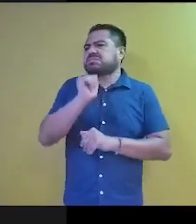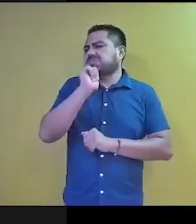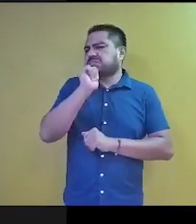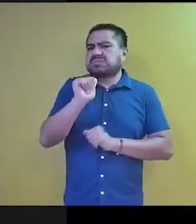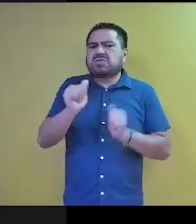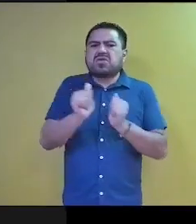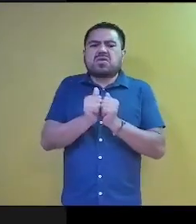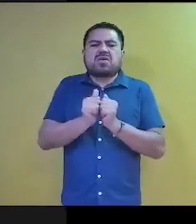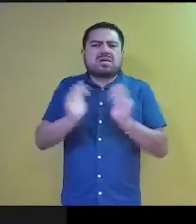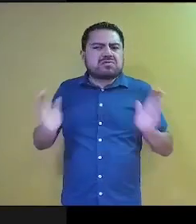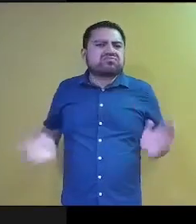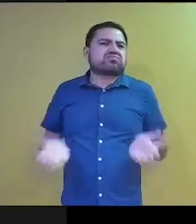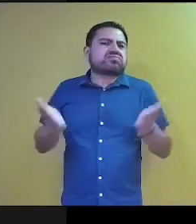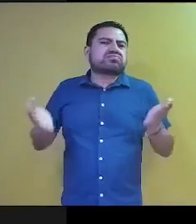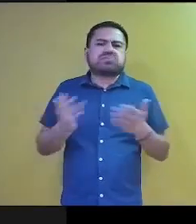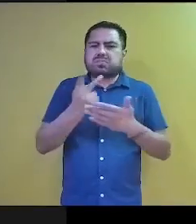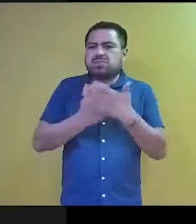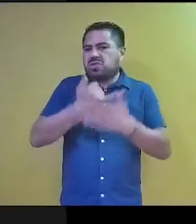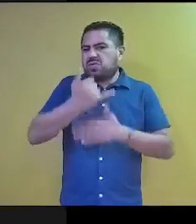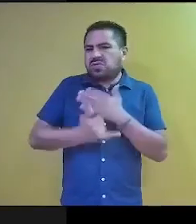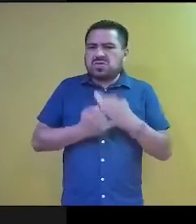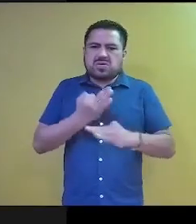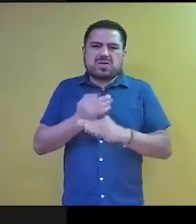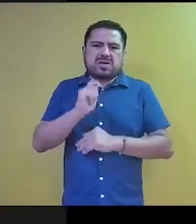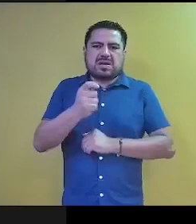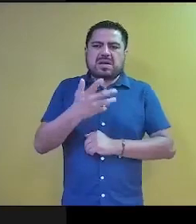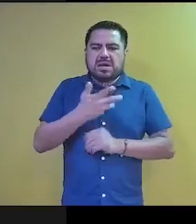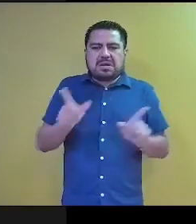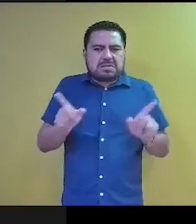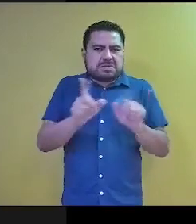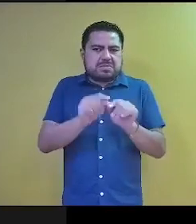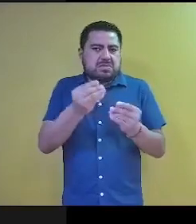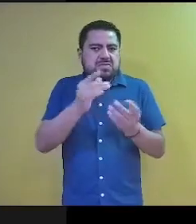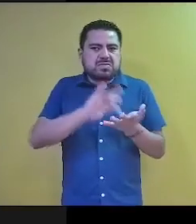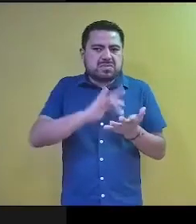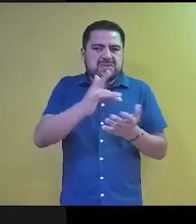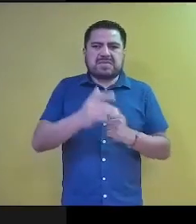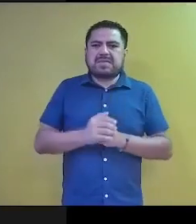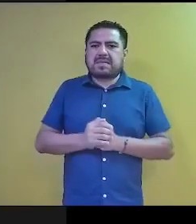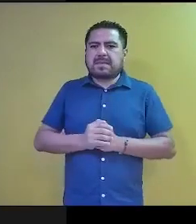a la motivación del proyecto presentado. Es cuanto, muchas gracias.